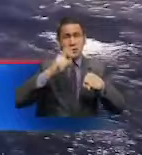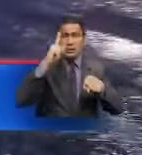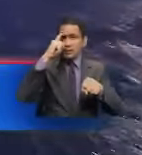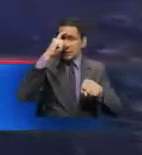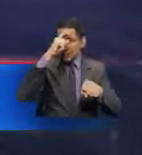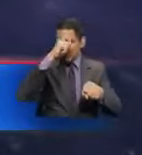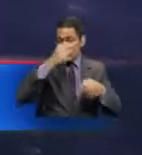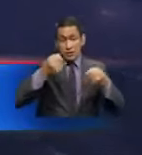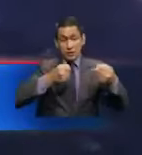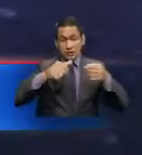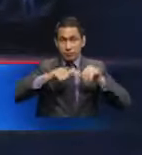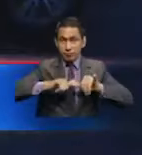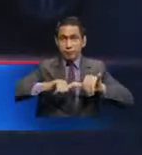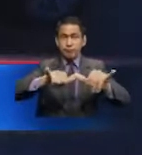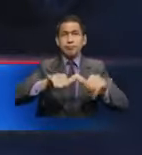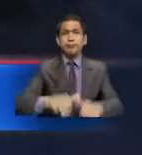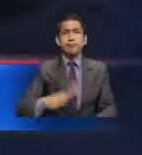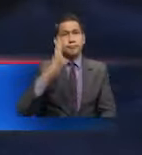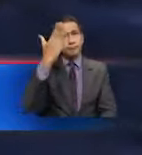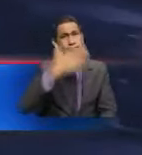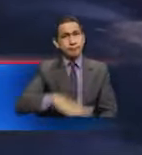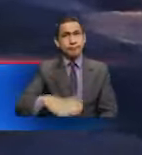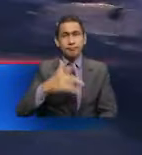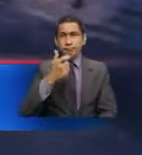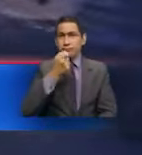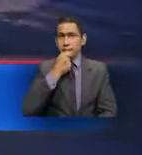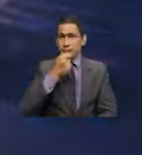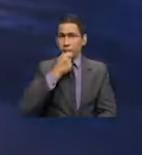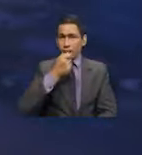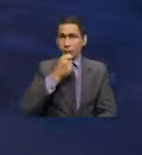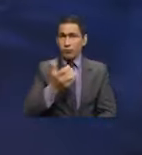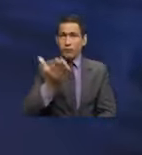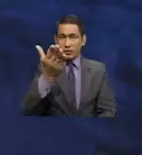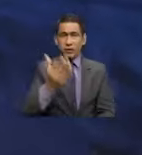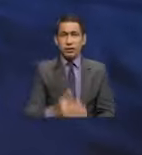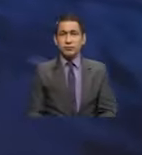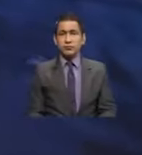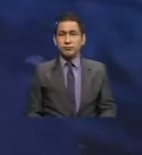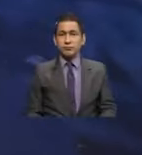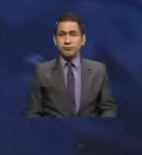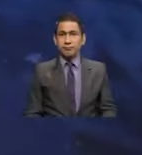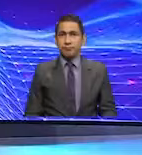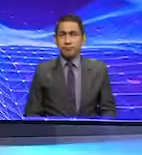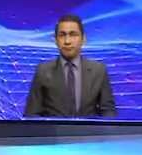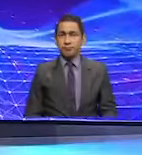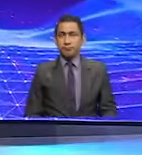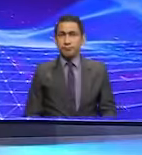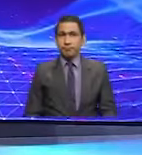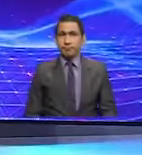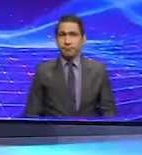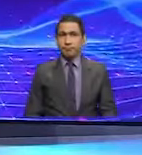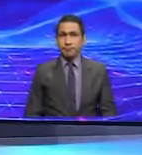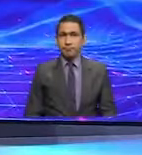circulación vehicular. Leonardo Flores, TC Televisión.